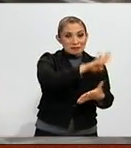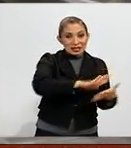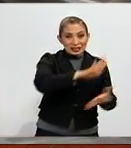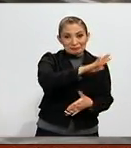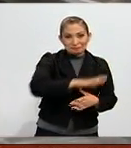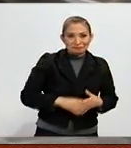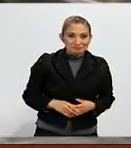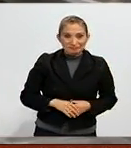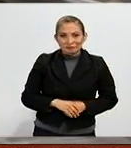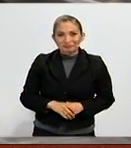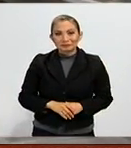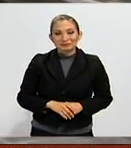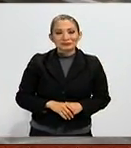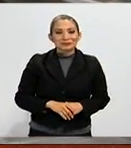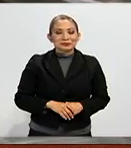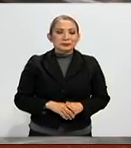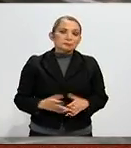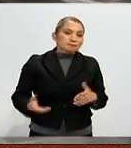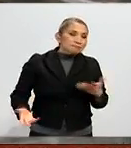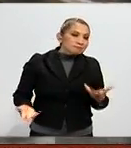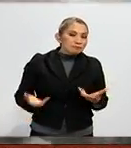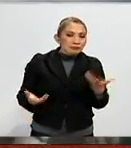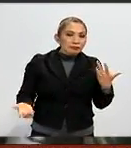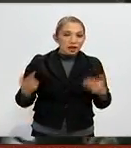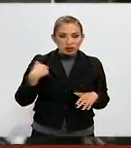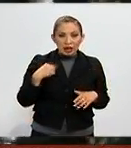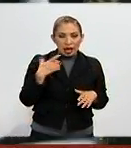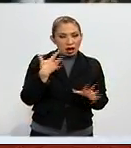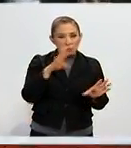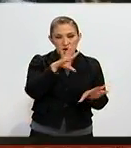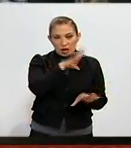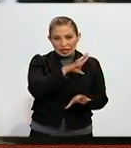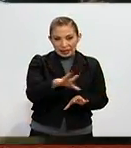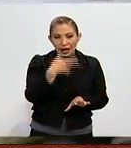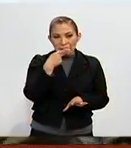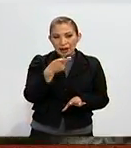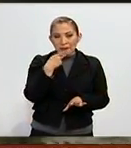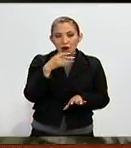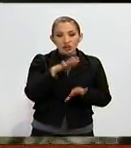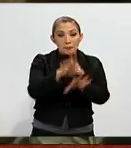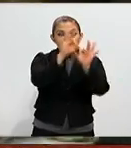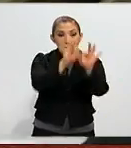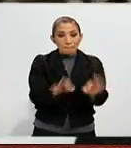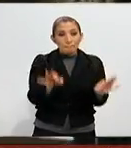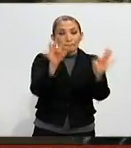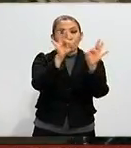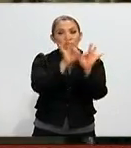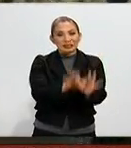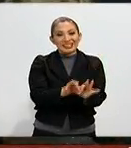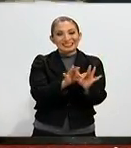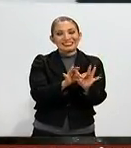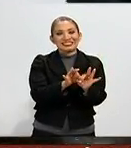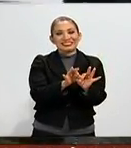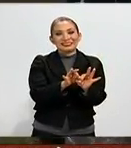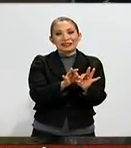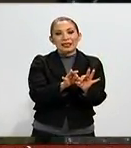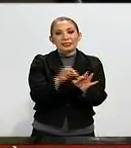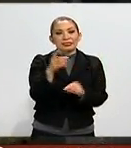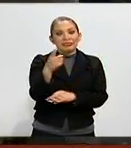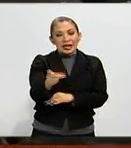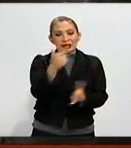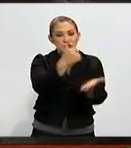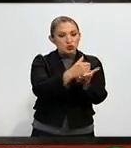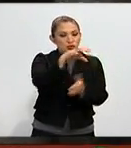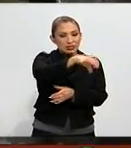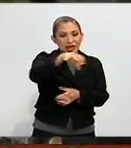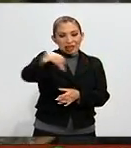América Latina. En términos generales hemos hablado sobre la importancia de las